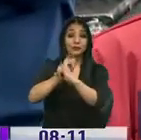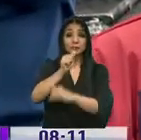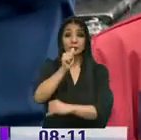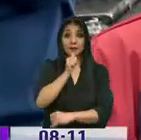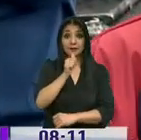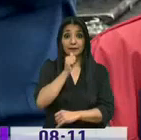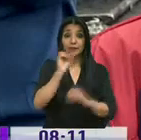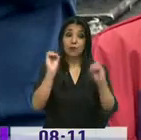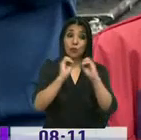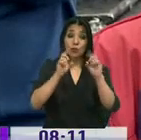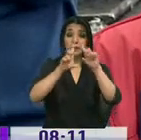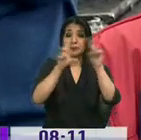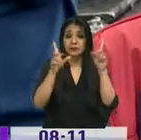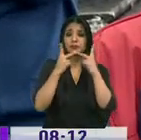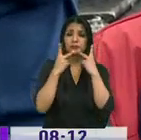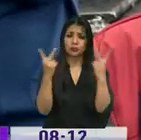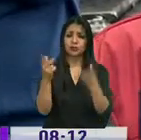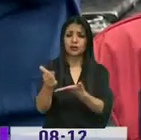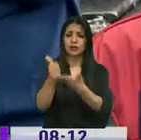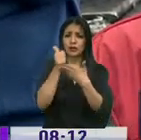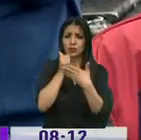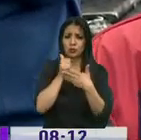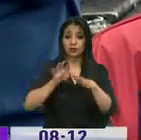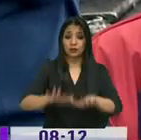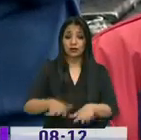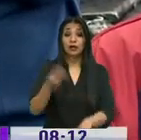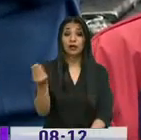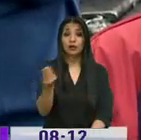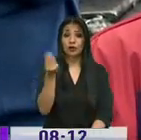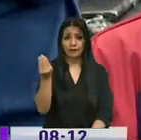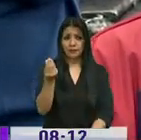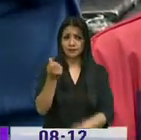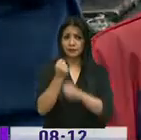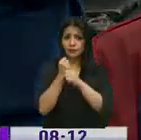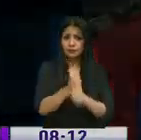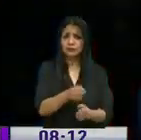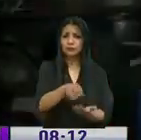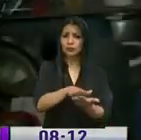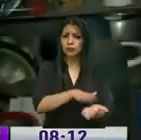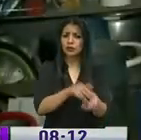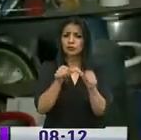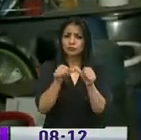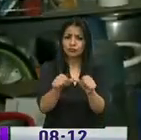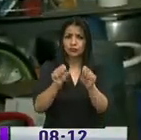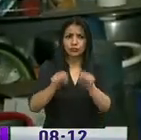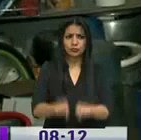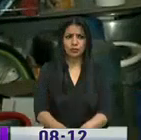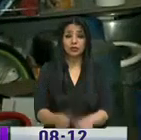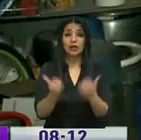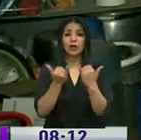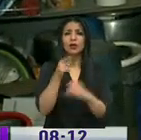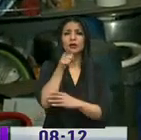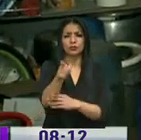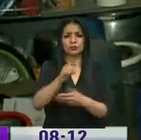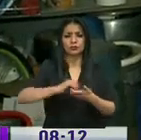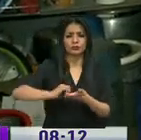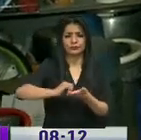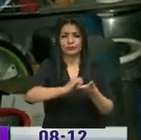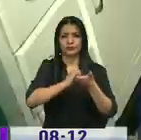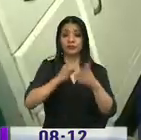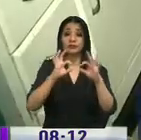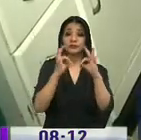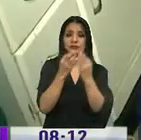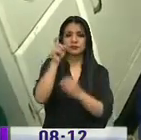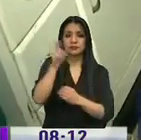como públicas para que los proyectos de los jóvenes continúen acá en este sector. Y es momento de ser solidarios. Las familias